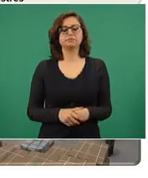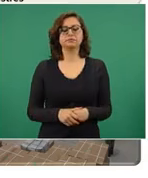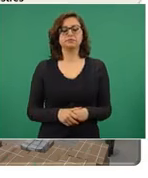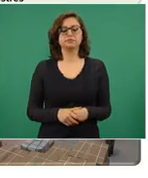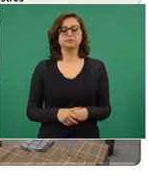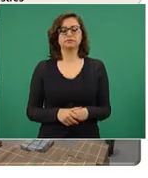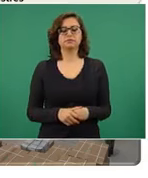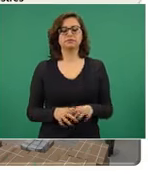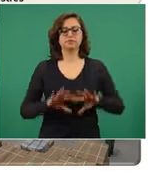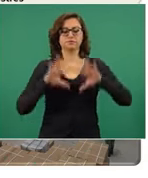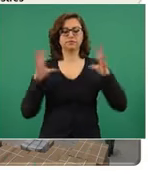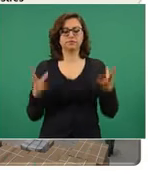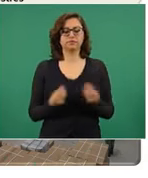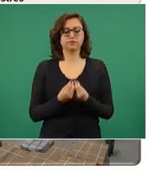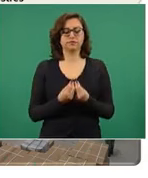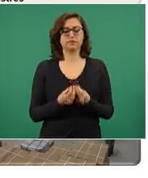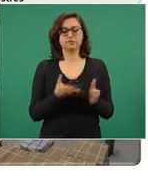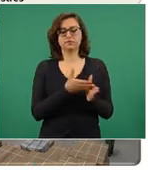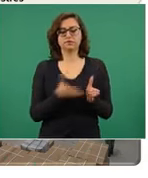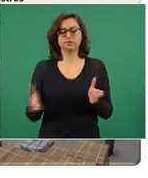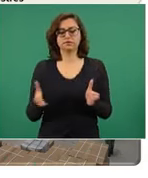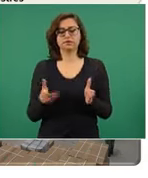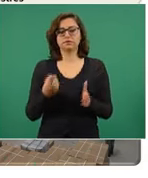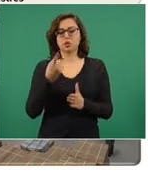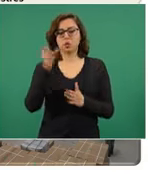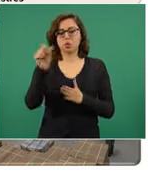AstraZeneca, un total en este periodo de